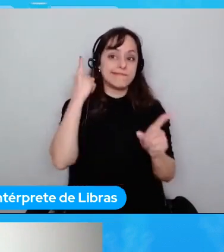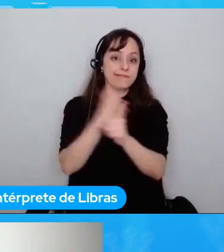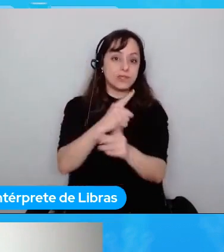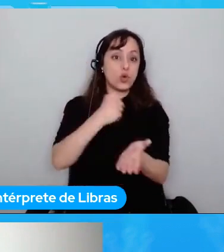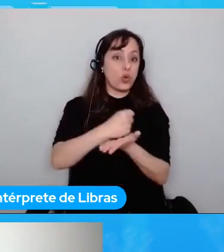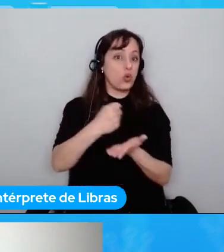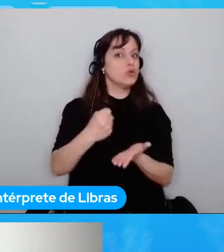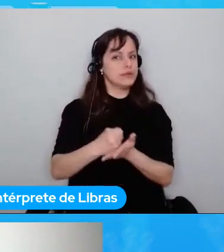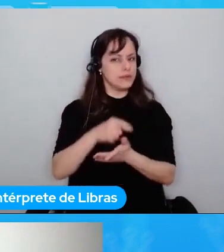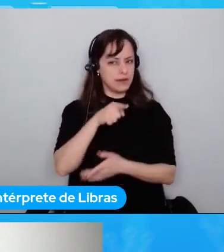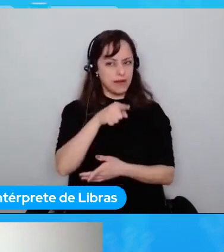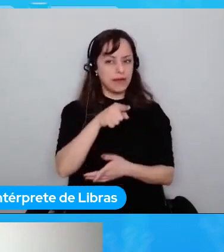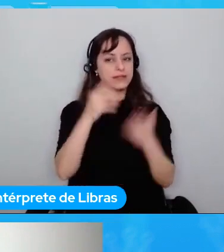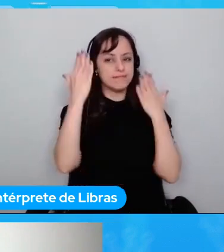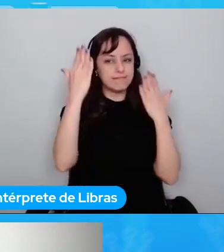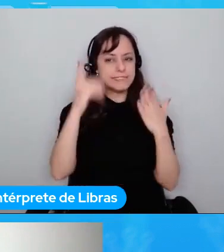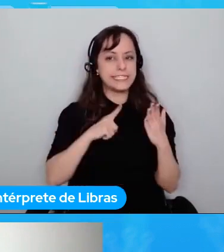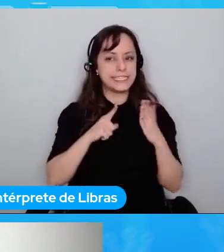con indicios de corrupción.